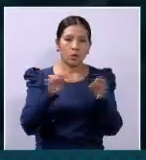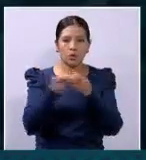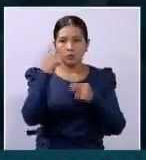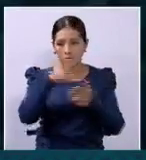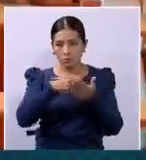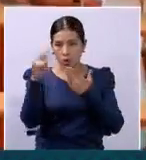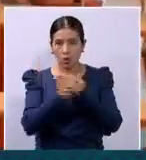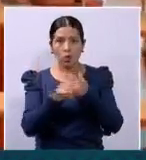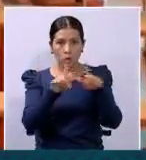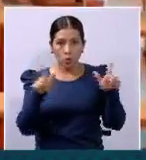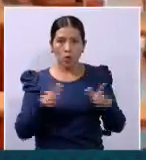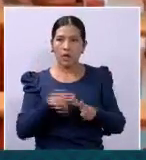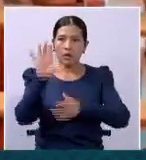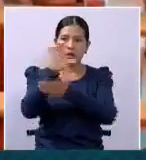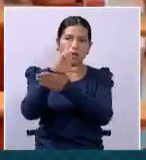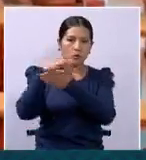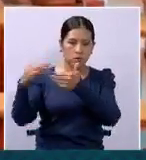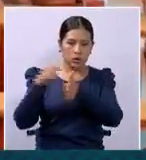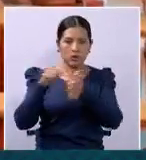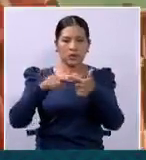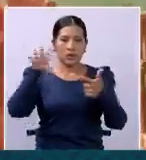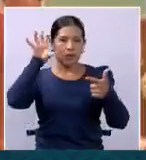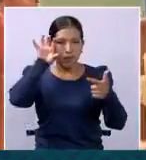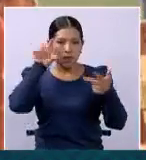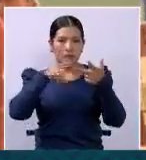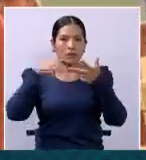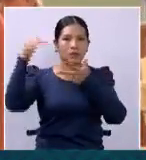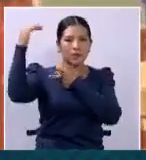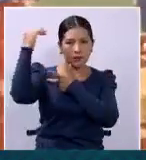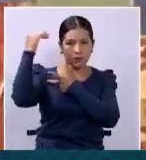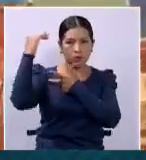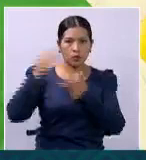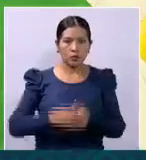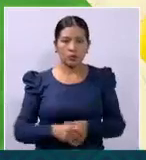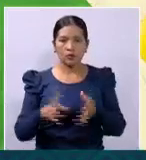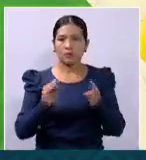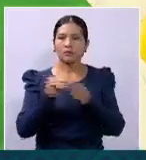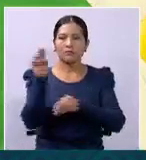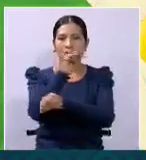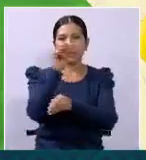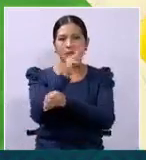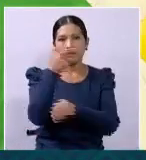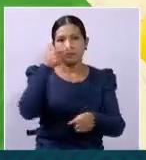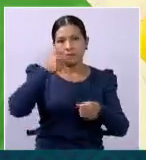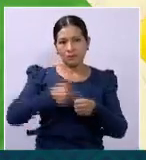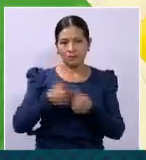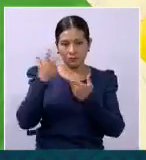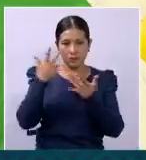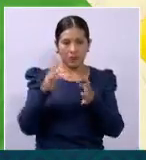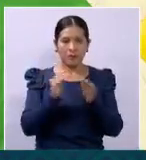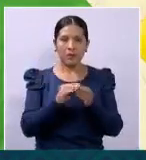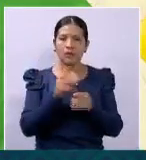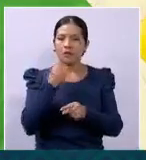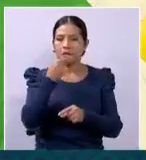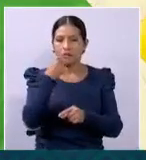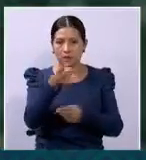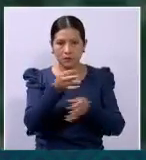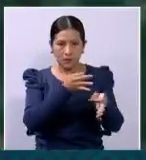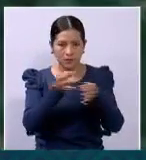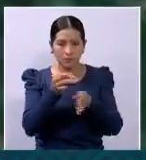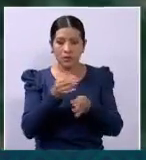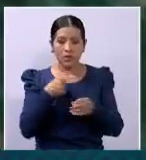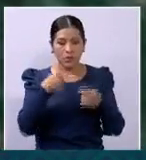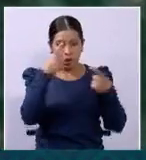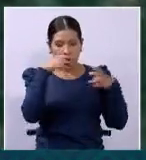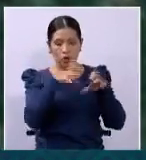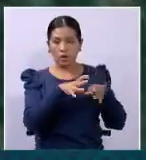localizados en los departamentos de Chuquisaca, Tarija y Santa Cruz. El ministro de Hidrocarburos, Franklin Molina, advirtió que si los contratos